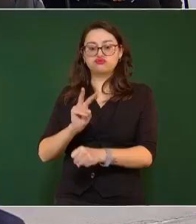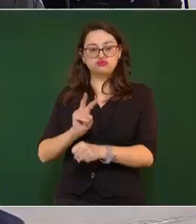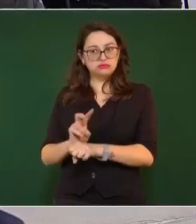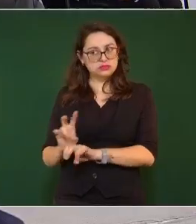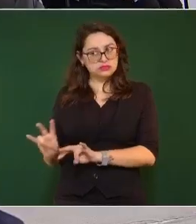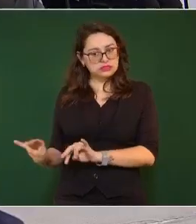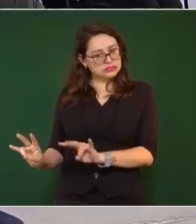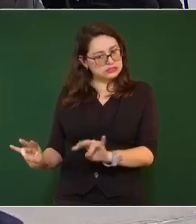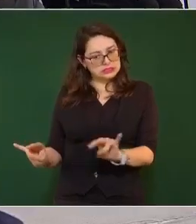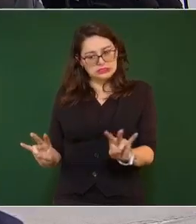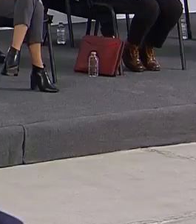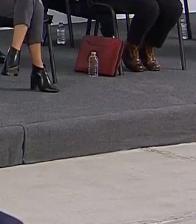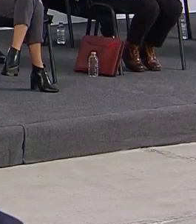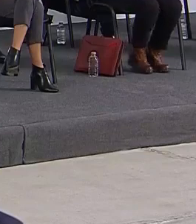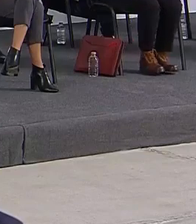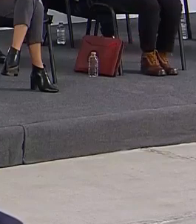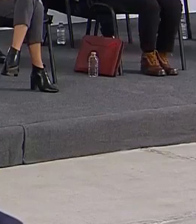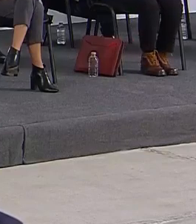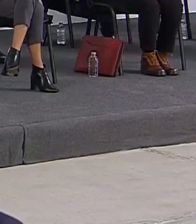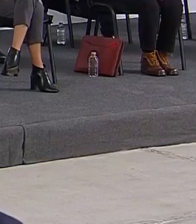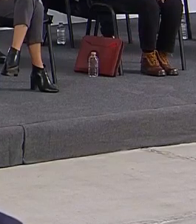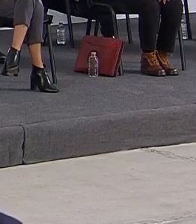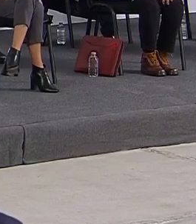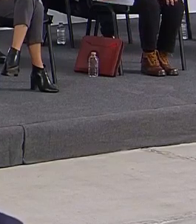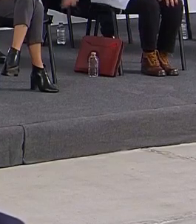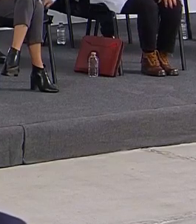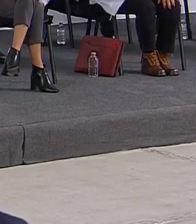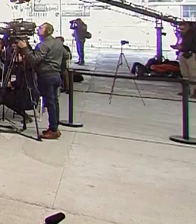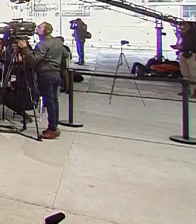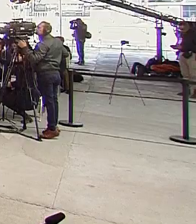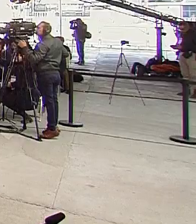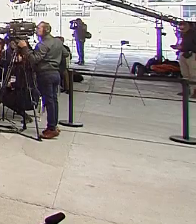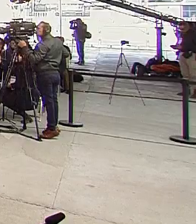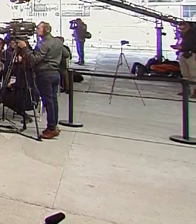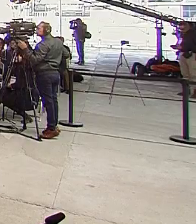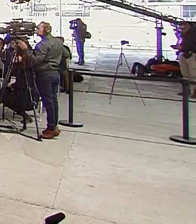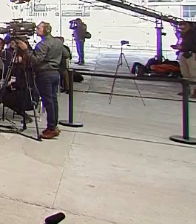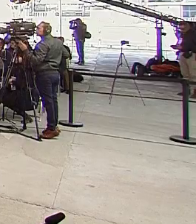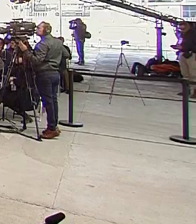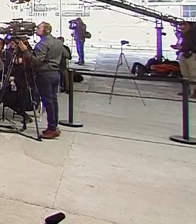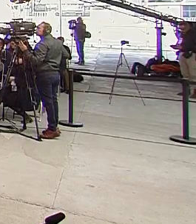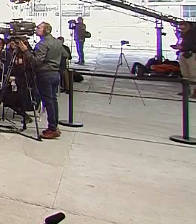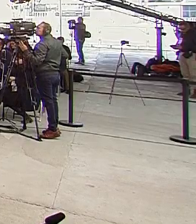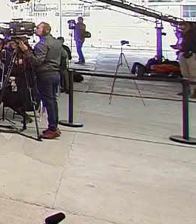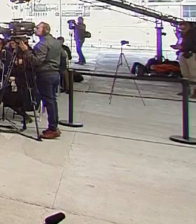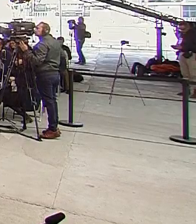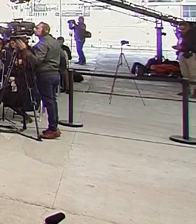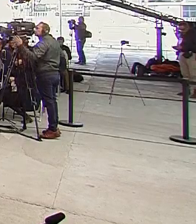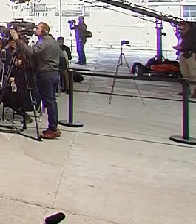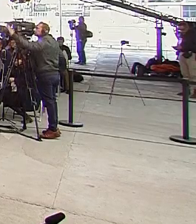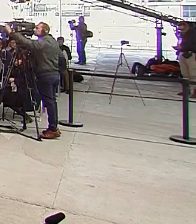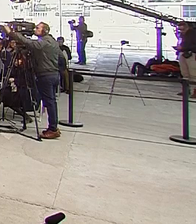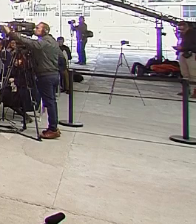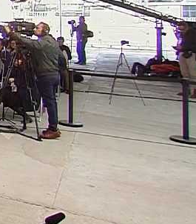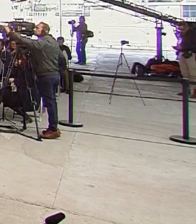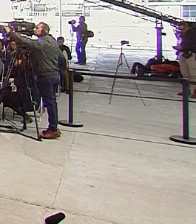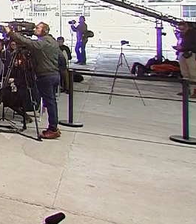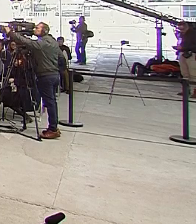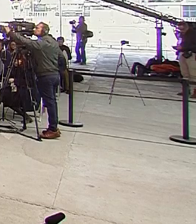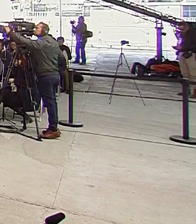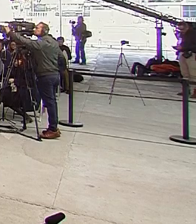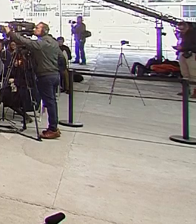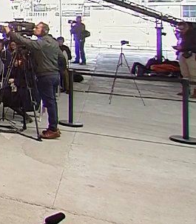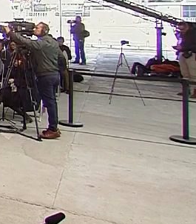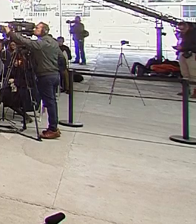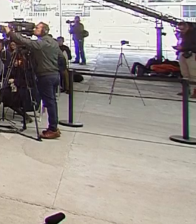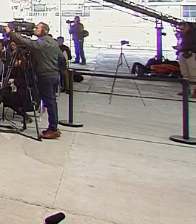atento siempre, pero bueno, eso es. Y nada más para, bueno, rematar esta pregunta, ¿usted